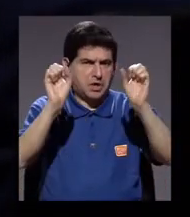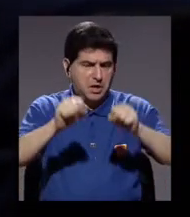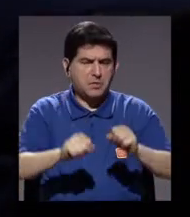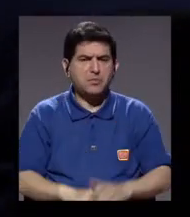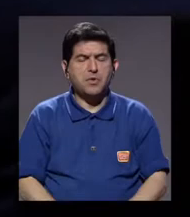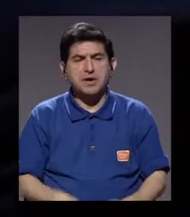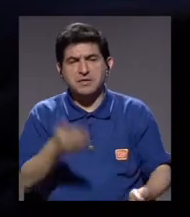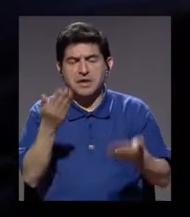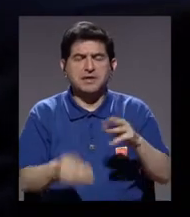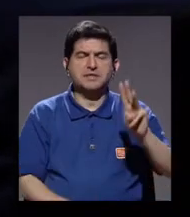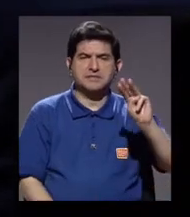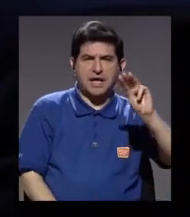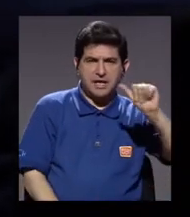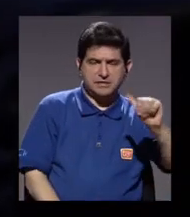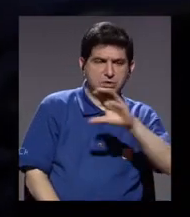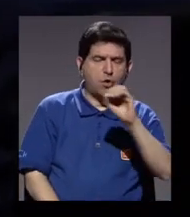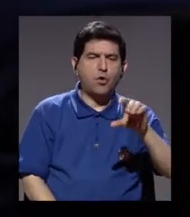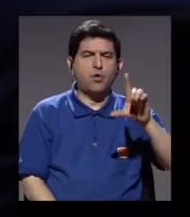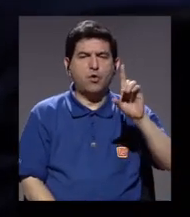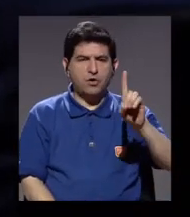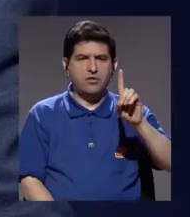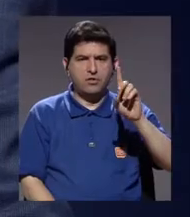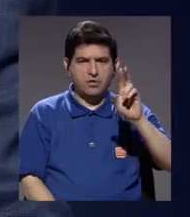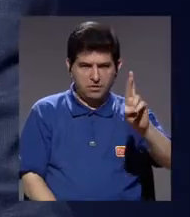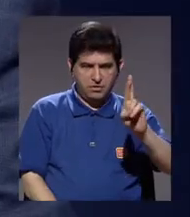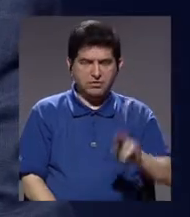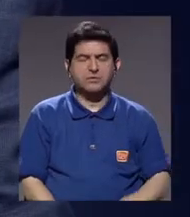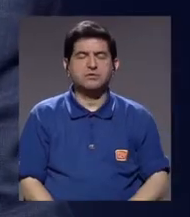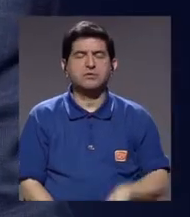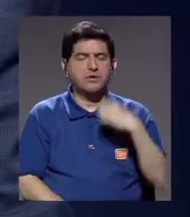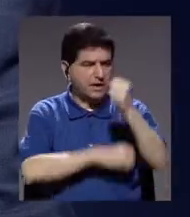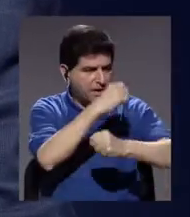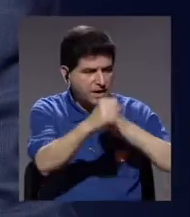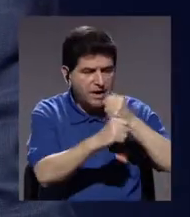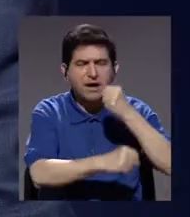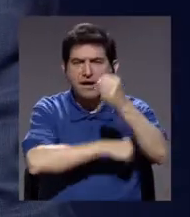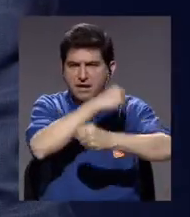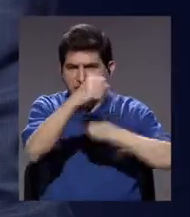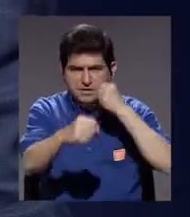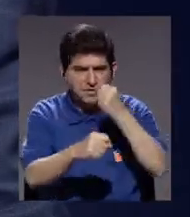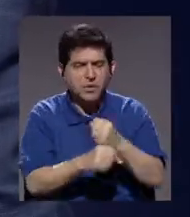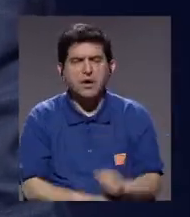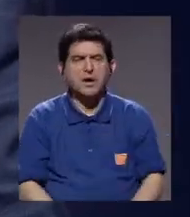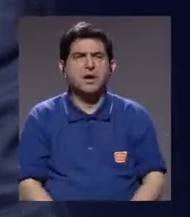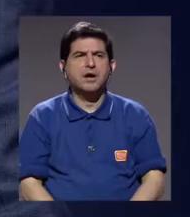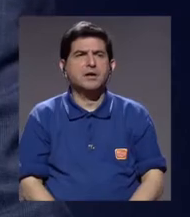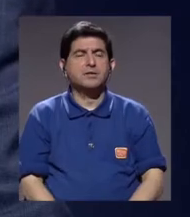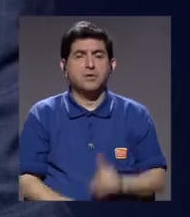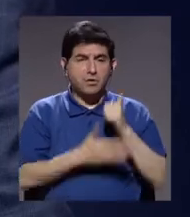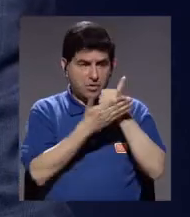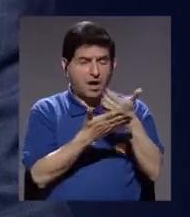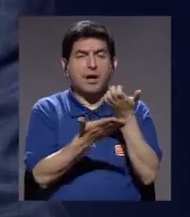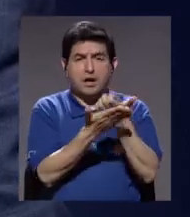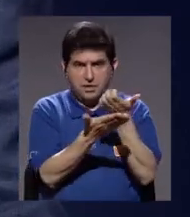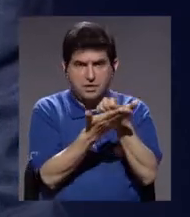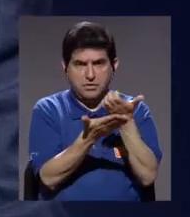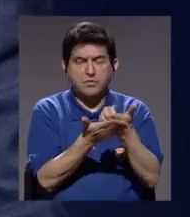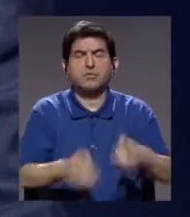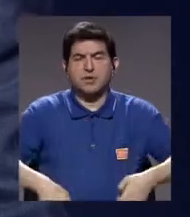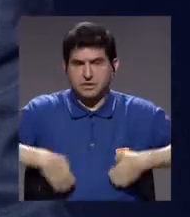de máster o doctorado también. Cada año hay unos becas